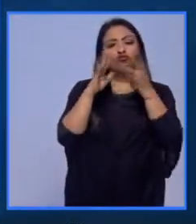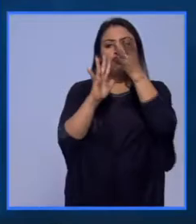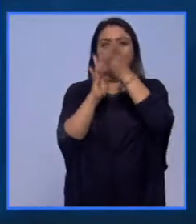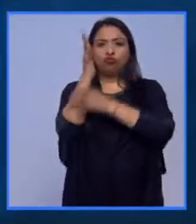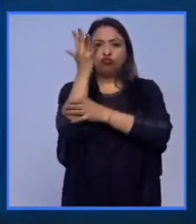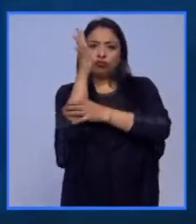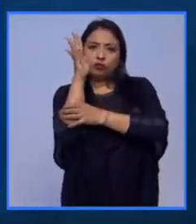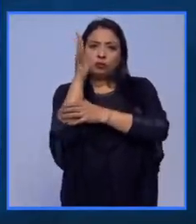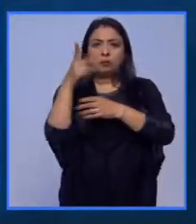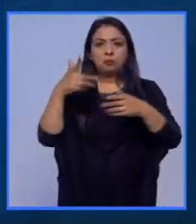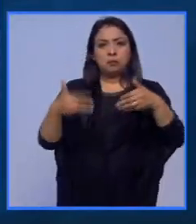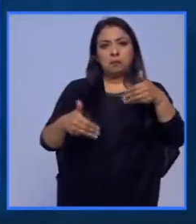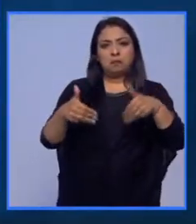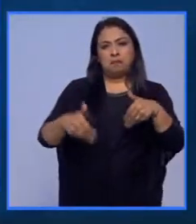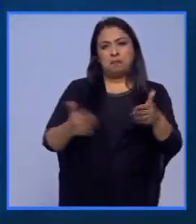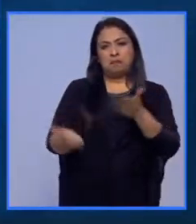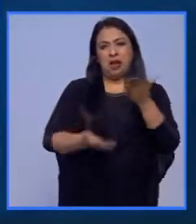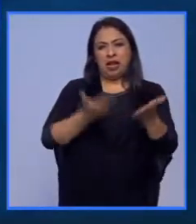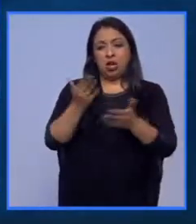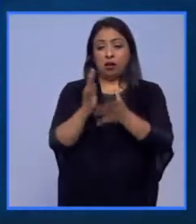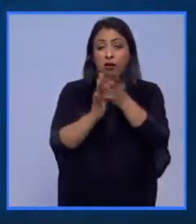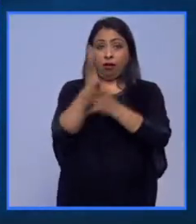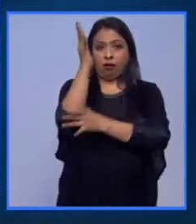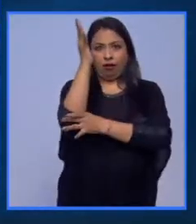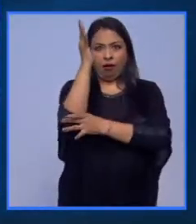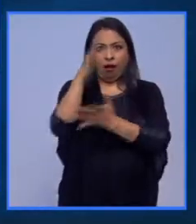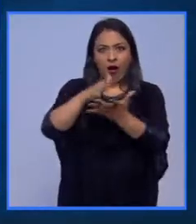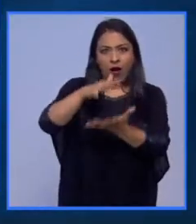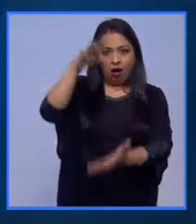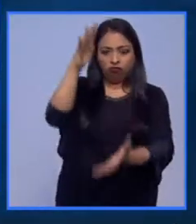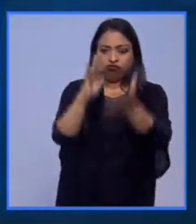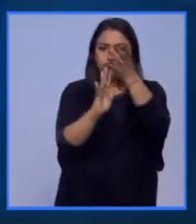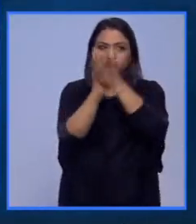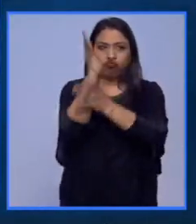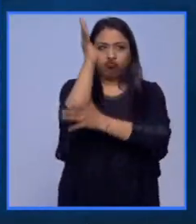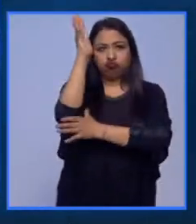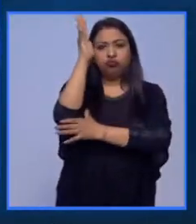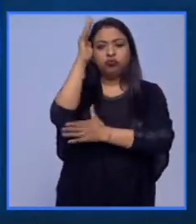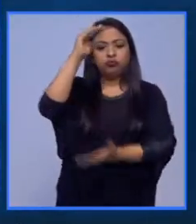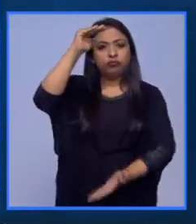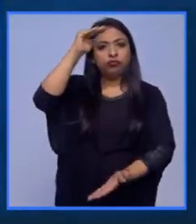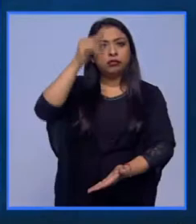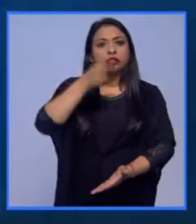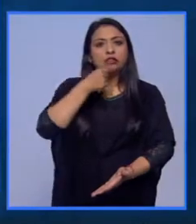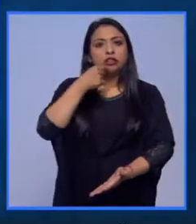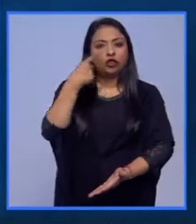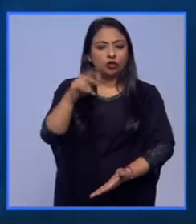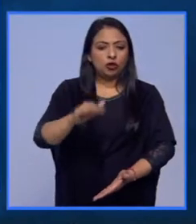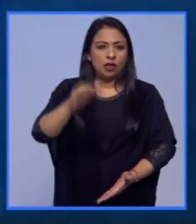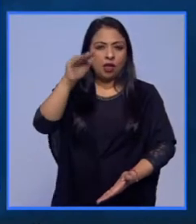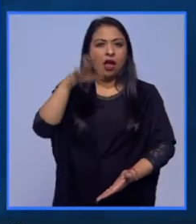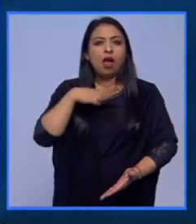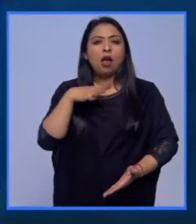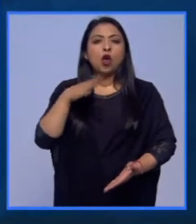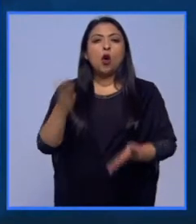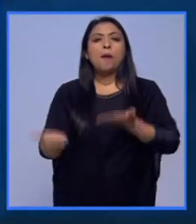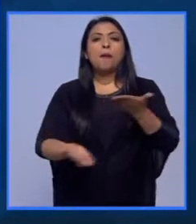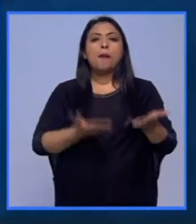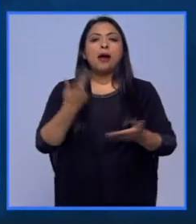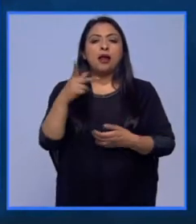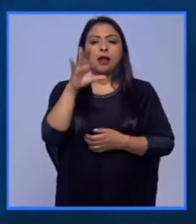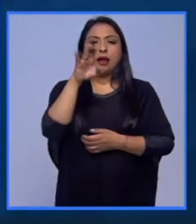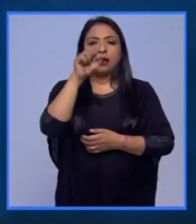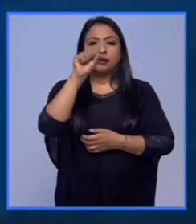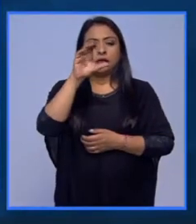y bailarines. Son marionetas grandes, del tamaño de un niño, que desarrollan las danzas del cascanueces, en este